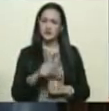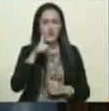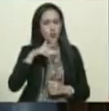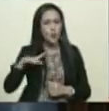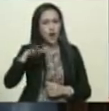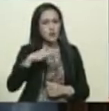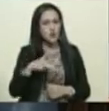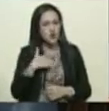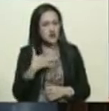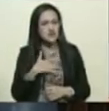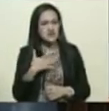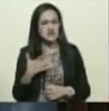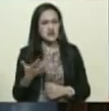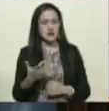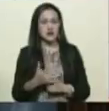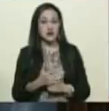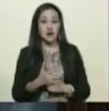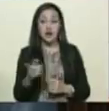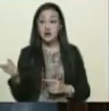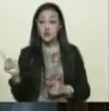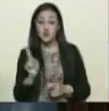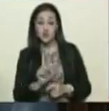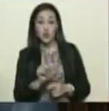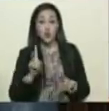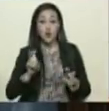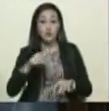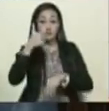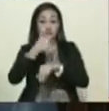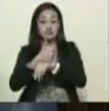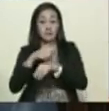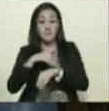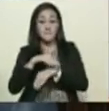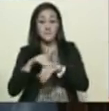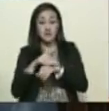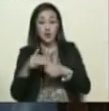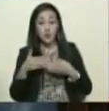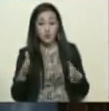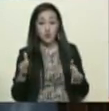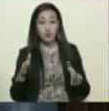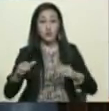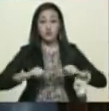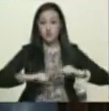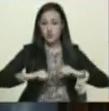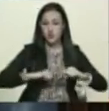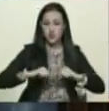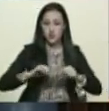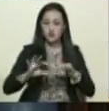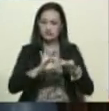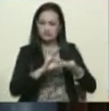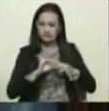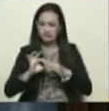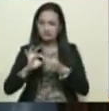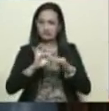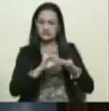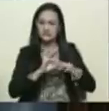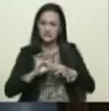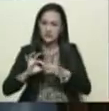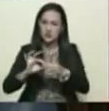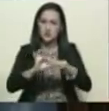bajo la llegada del ministerio público en una gestión de la mano de la designación